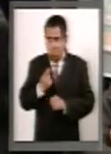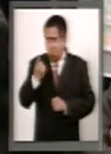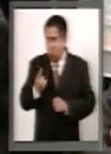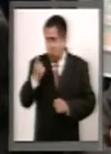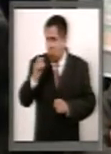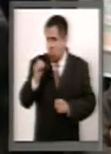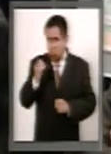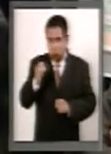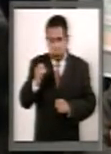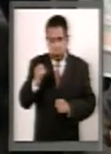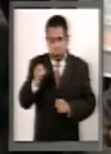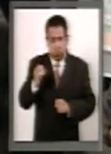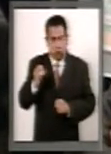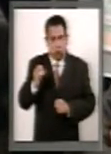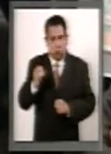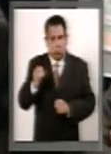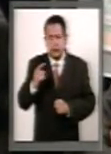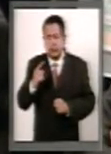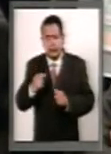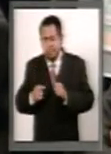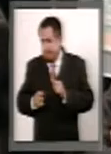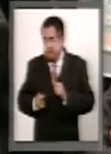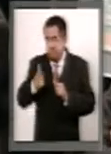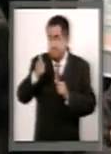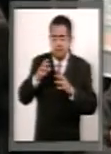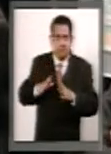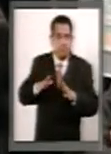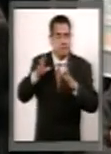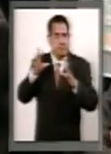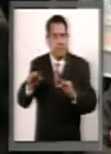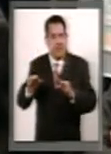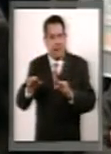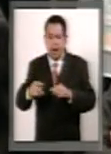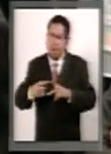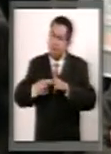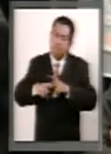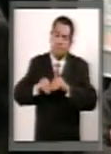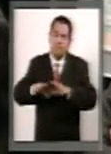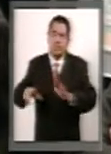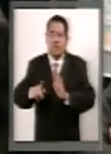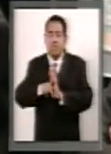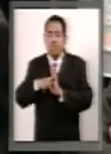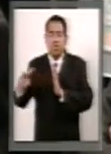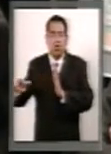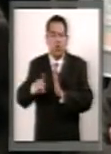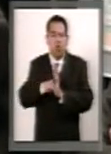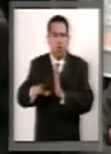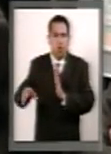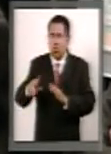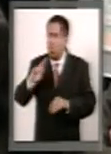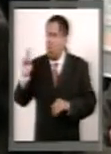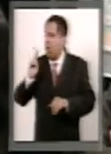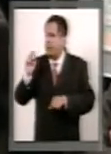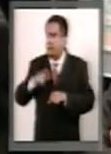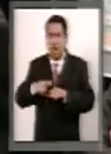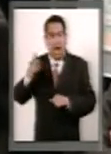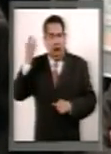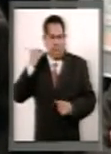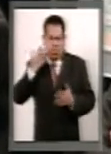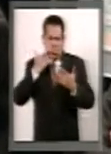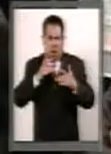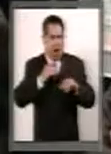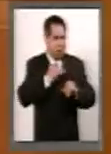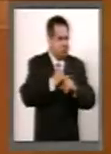1 de octubre, asomaba a la luz pública el diario El Universal. En un tiempo en donde no existían los medios